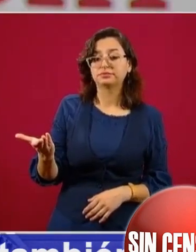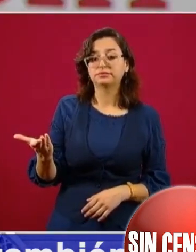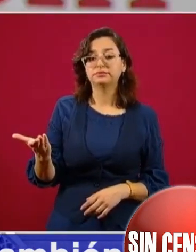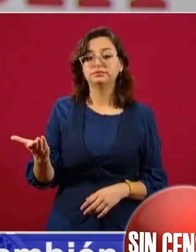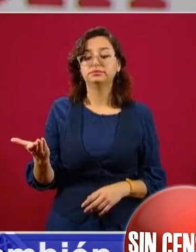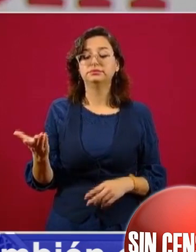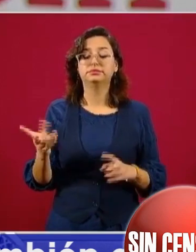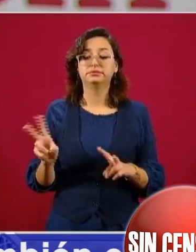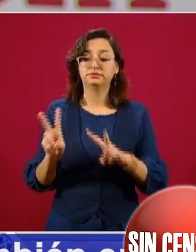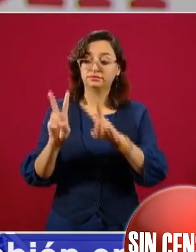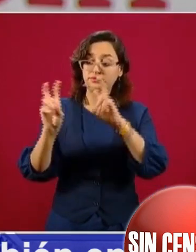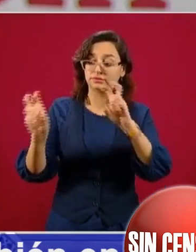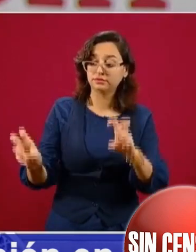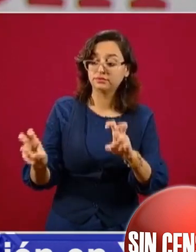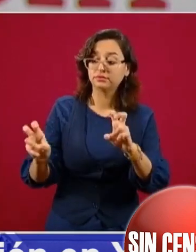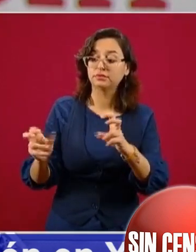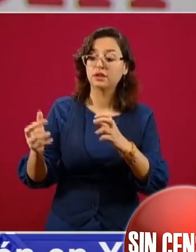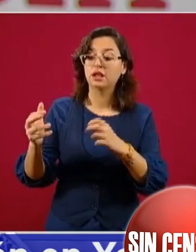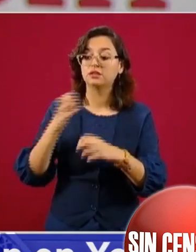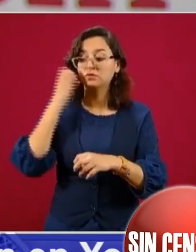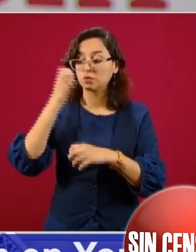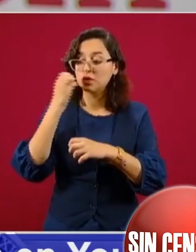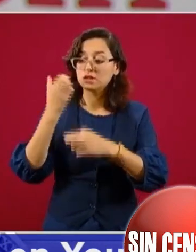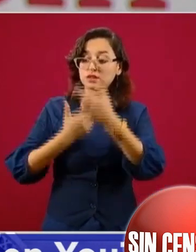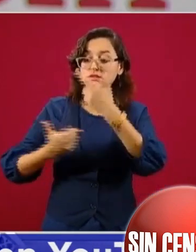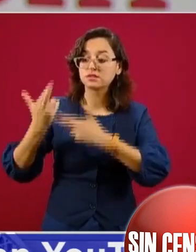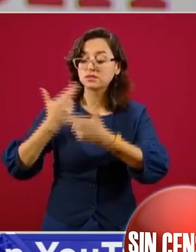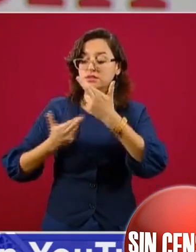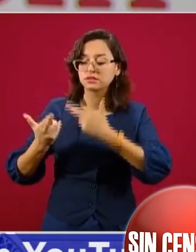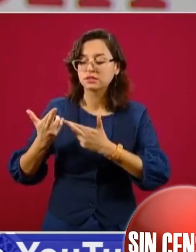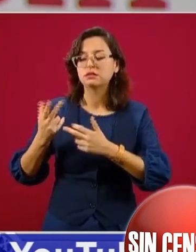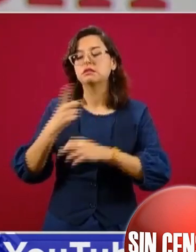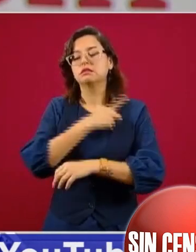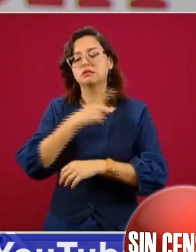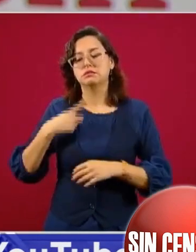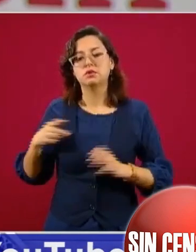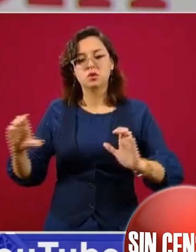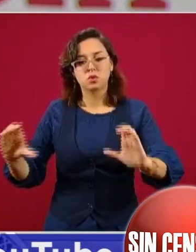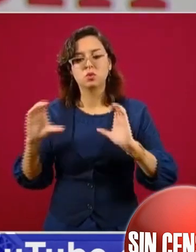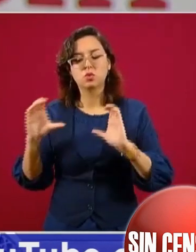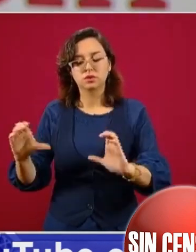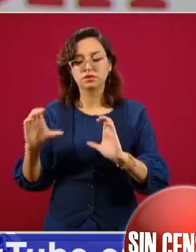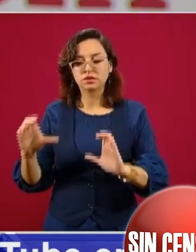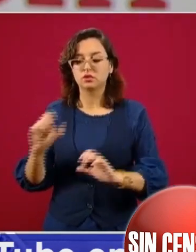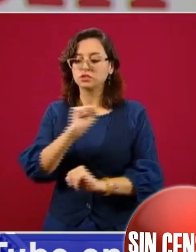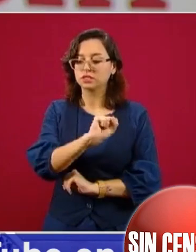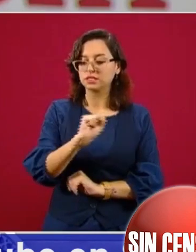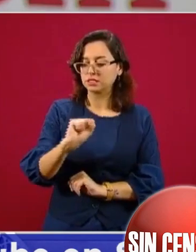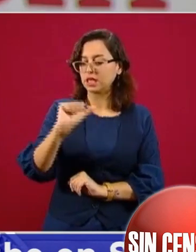receso escolar y coordinarnos con la Secretaría de Salud, con el Consejo de Salubridad General